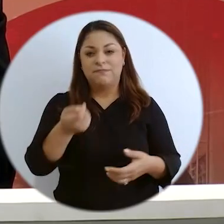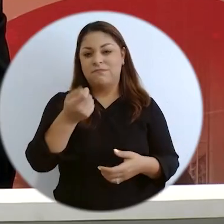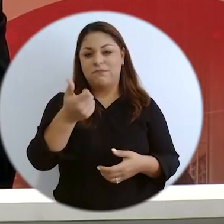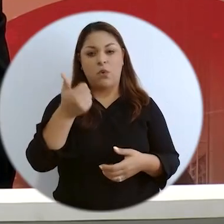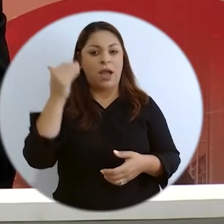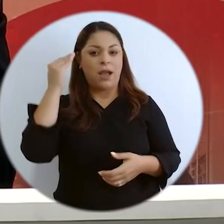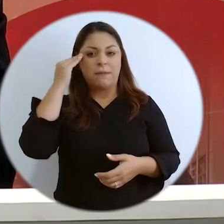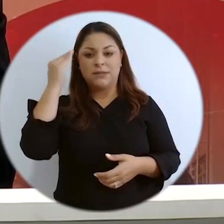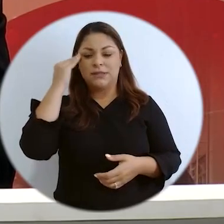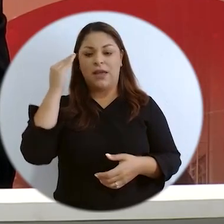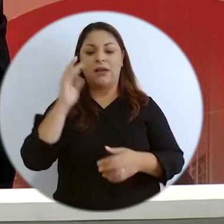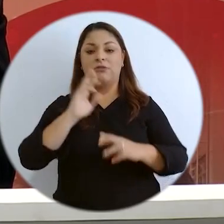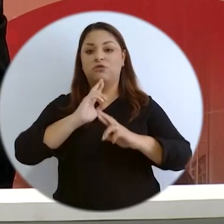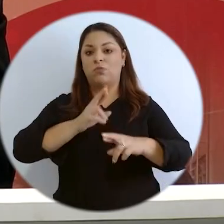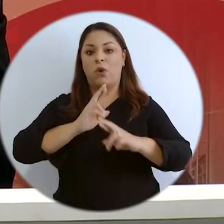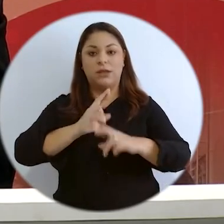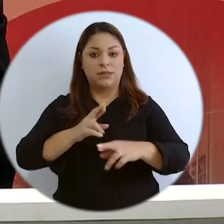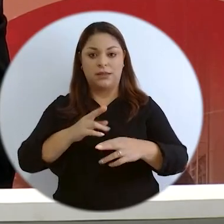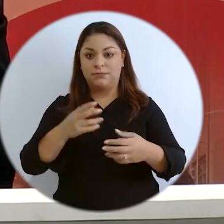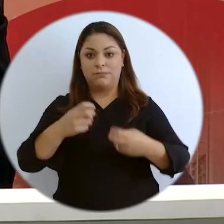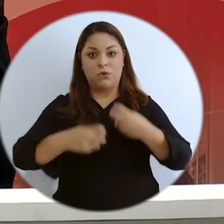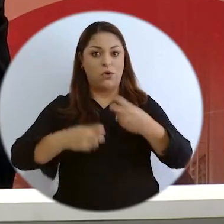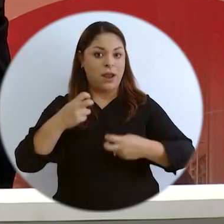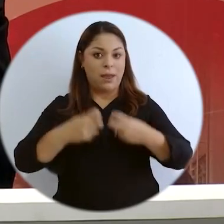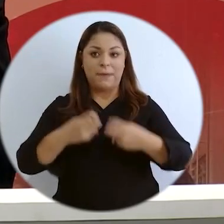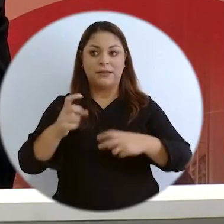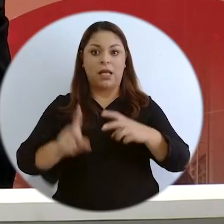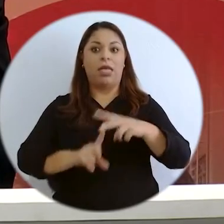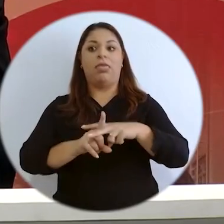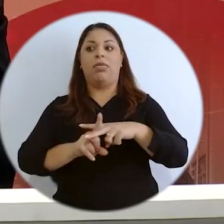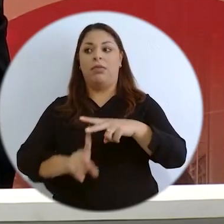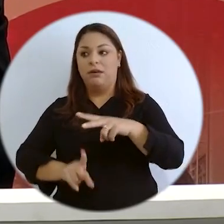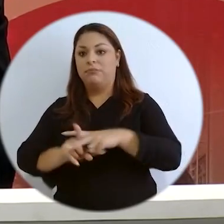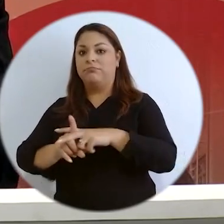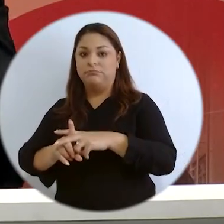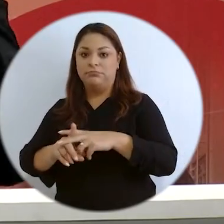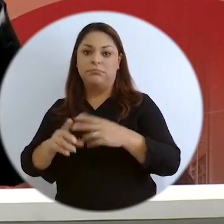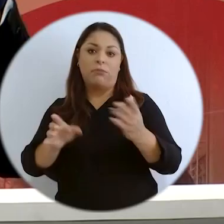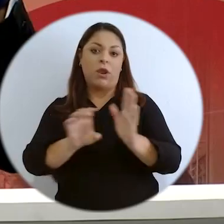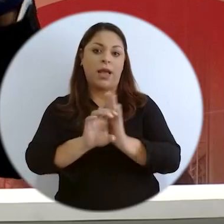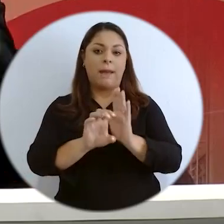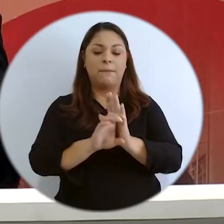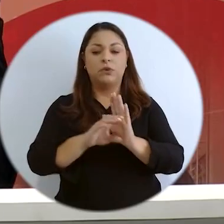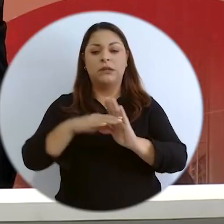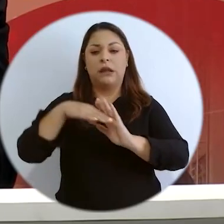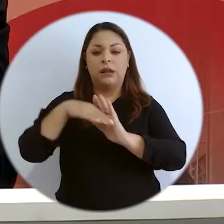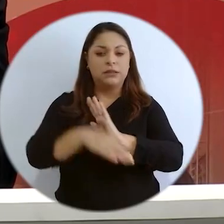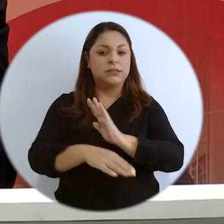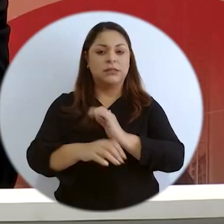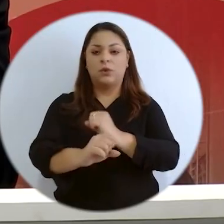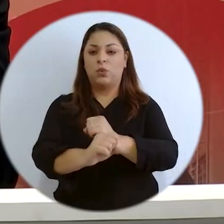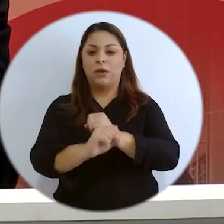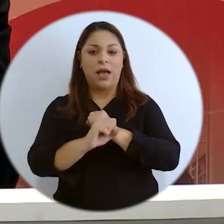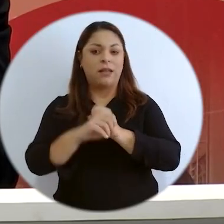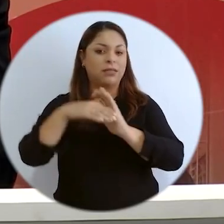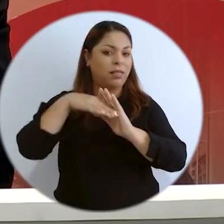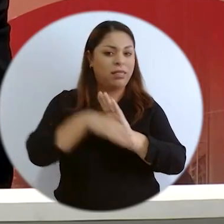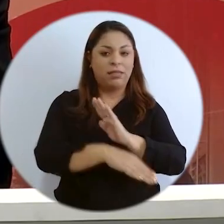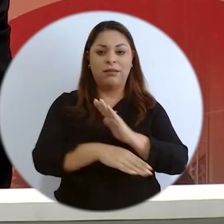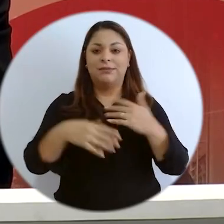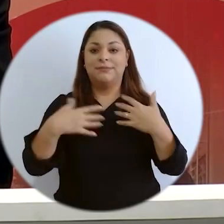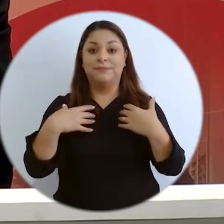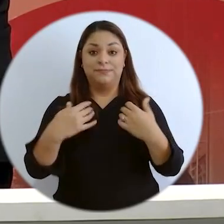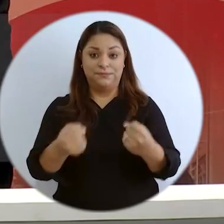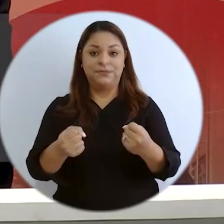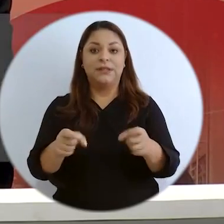repercute en poca capacidad de respuesta ante problemas imprevistos, imprevistos entre comillas, como la crisis de seguridad o